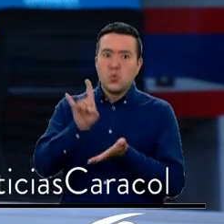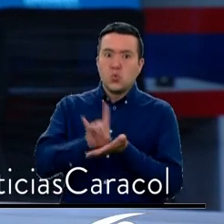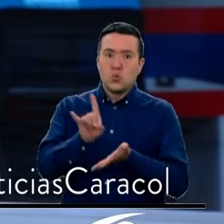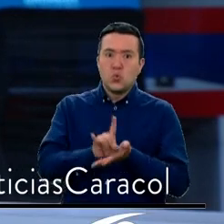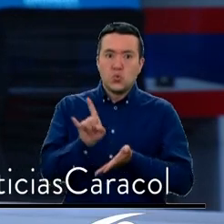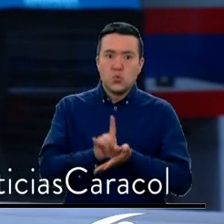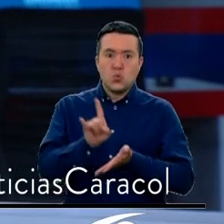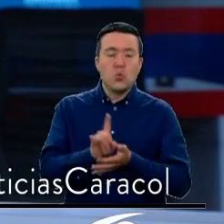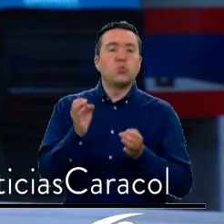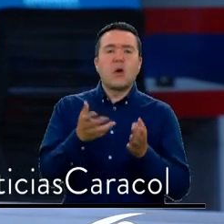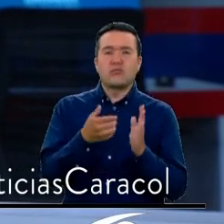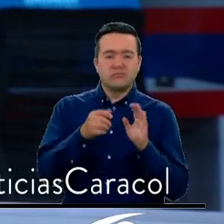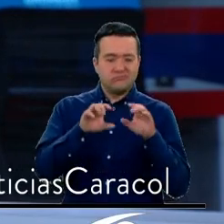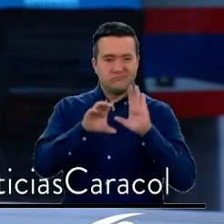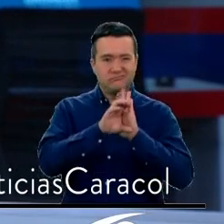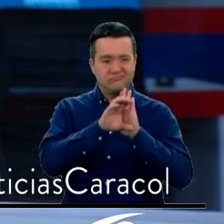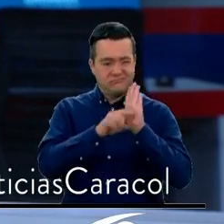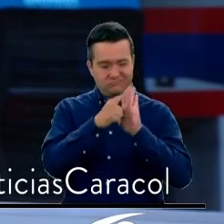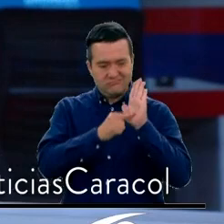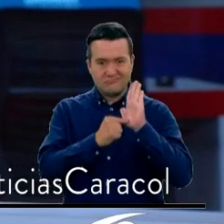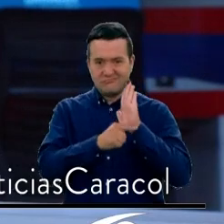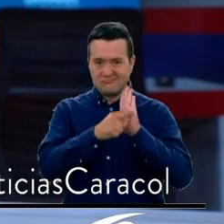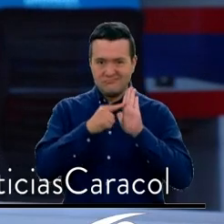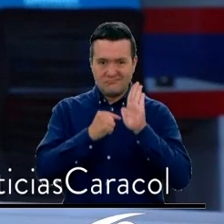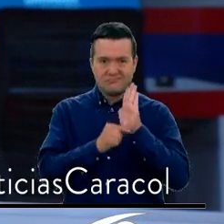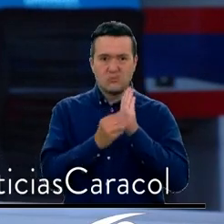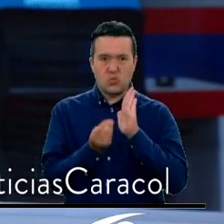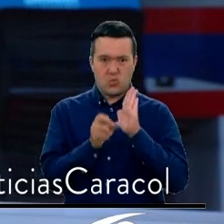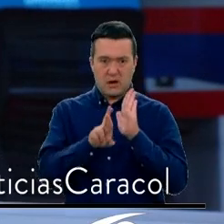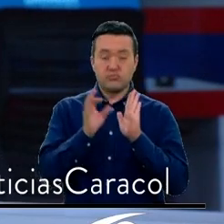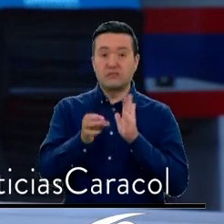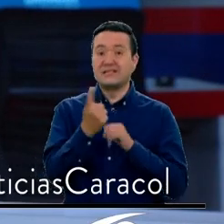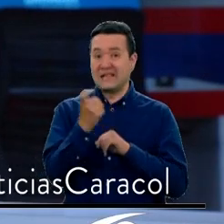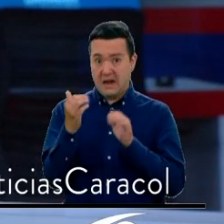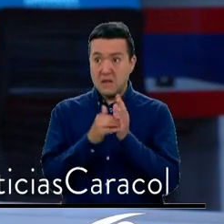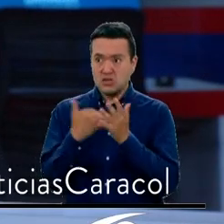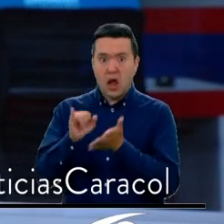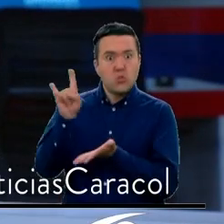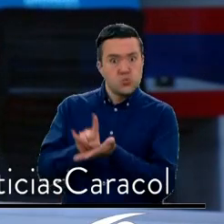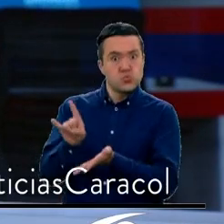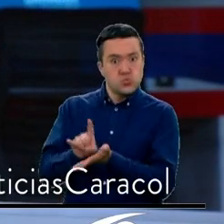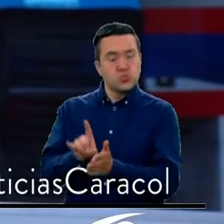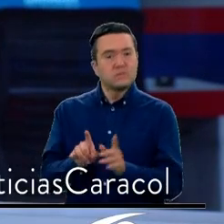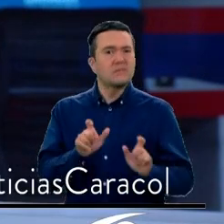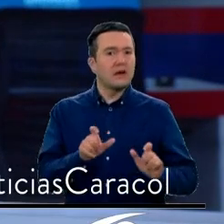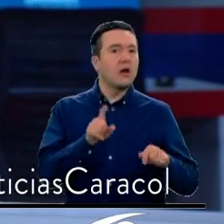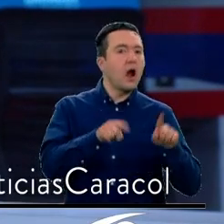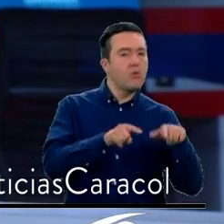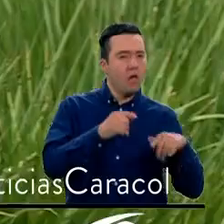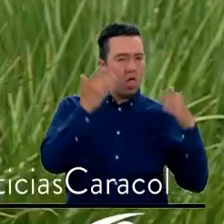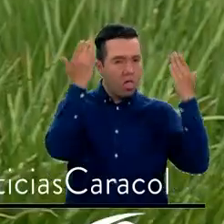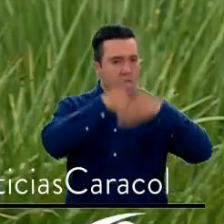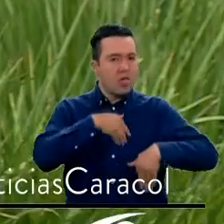sistema. Entre tanto, no faltan las páginas no oficiales que cobran por ese certificado y hacen de las suyas.